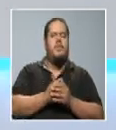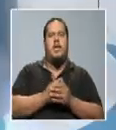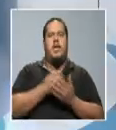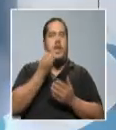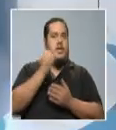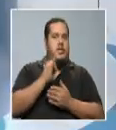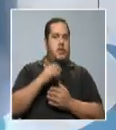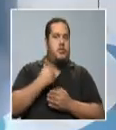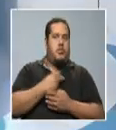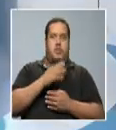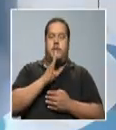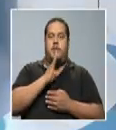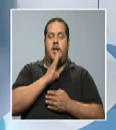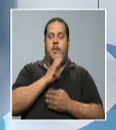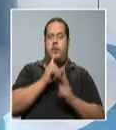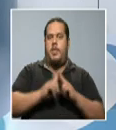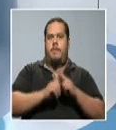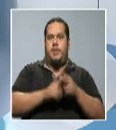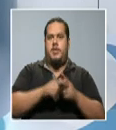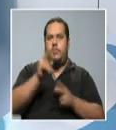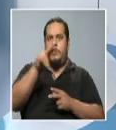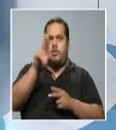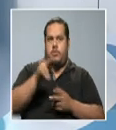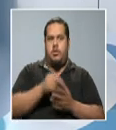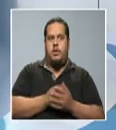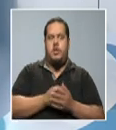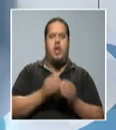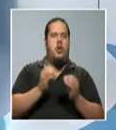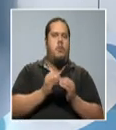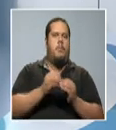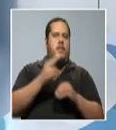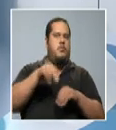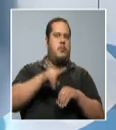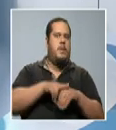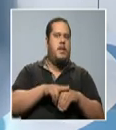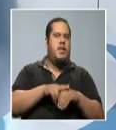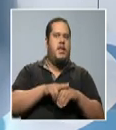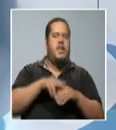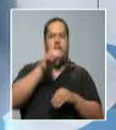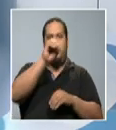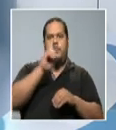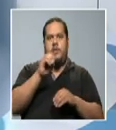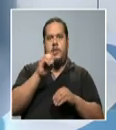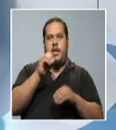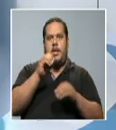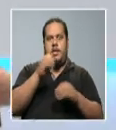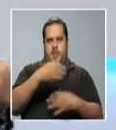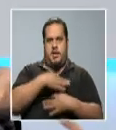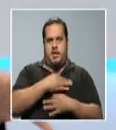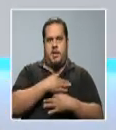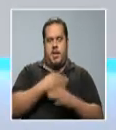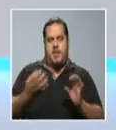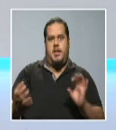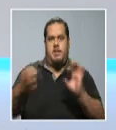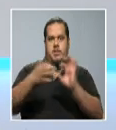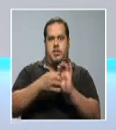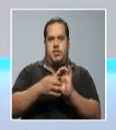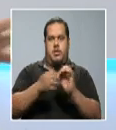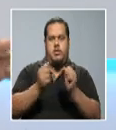estamos hablando de créditos en colones, lo más común es que las tasas de interés estén